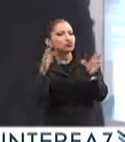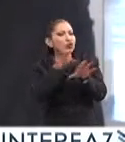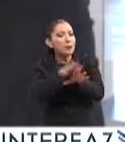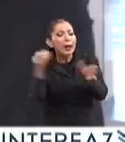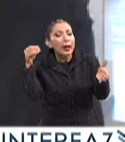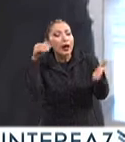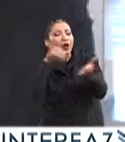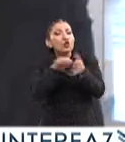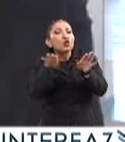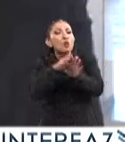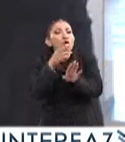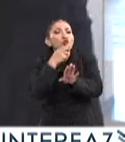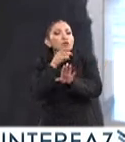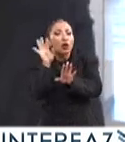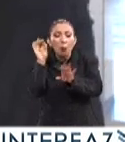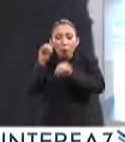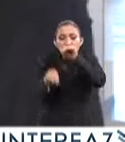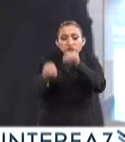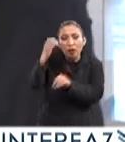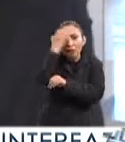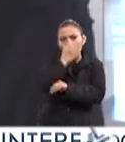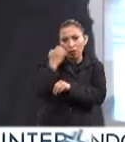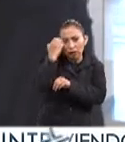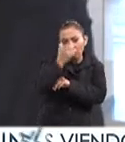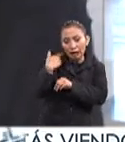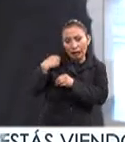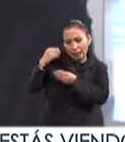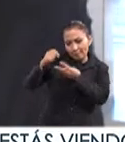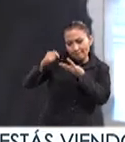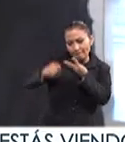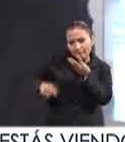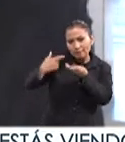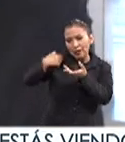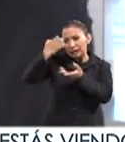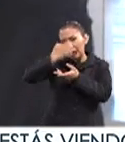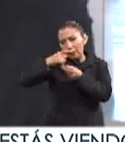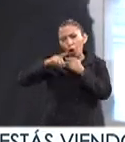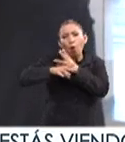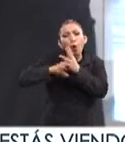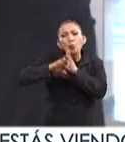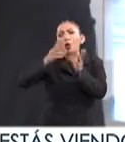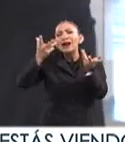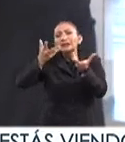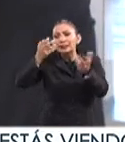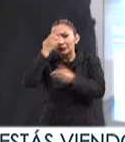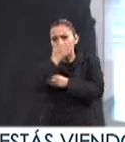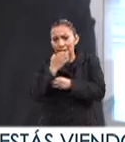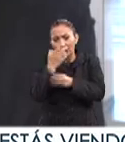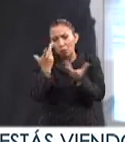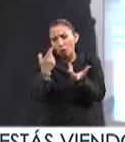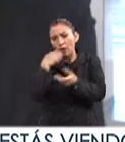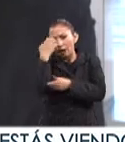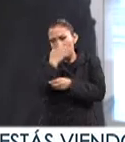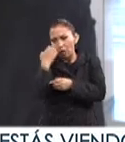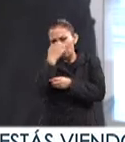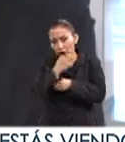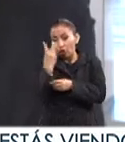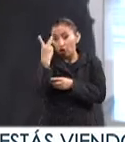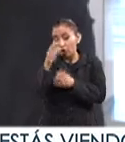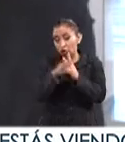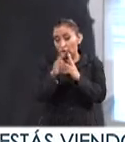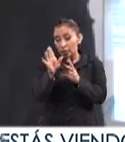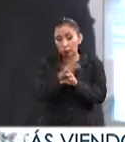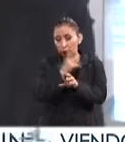a la implementación de las estrategias de evaluación y la instrumentación adecuada de la evaluación. Esto se debe a dos